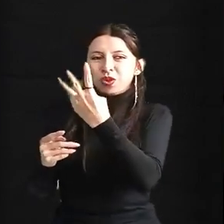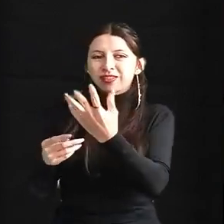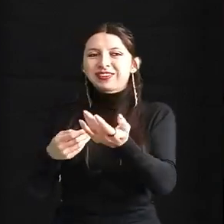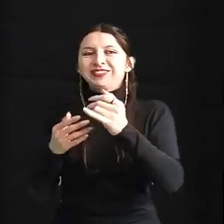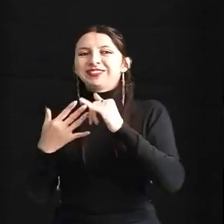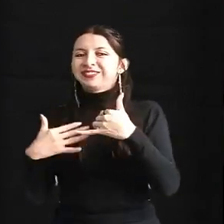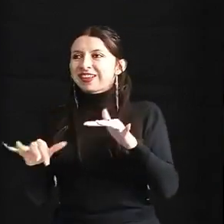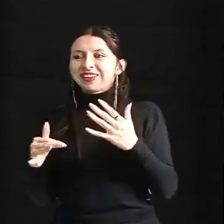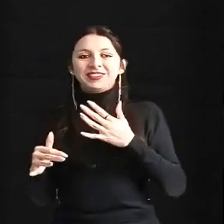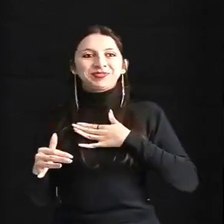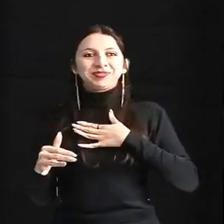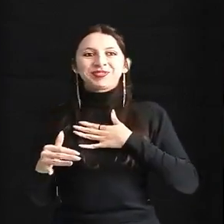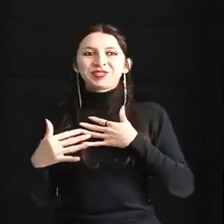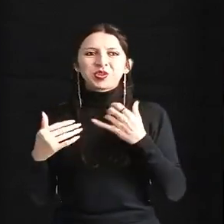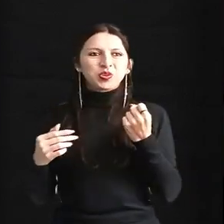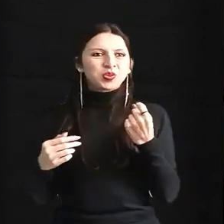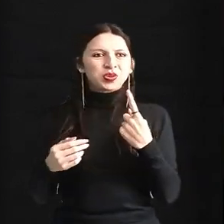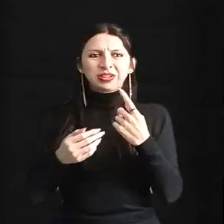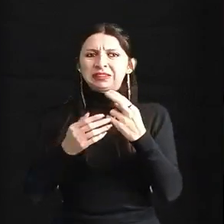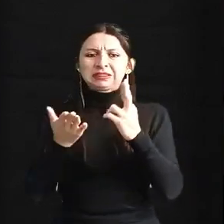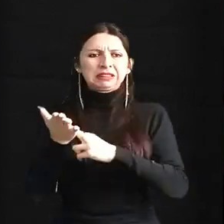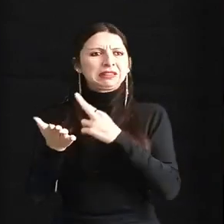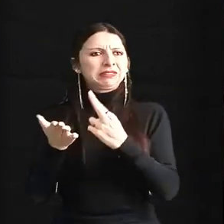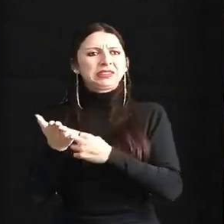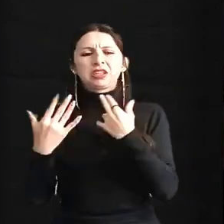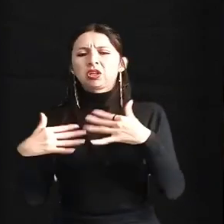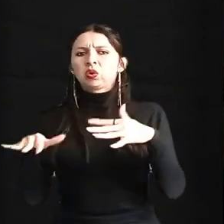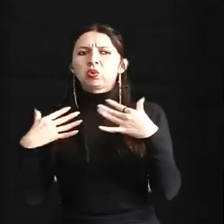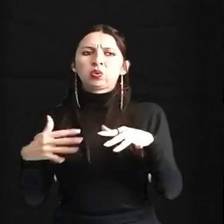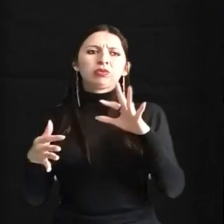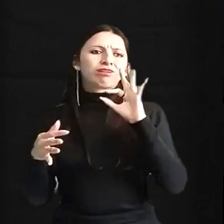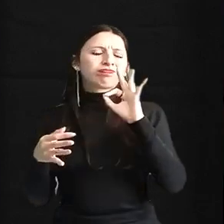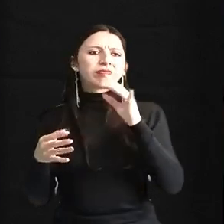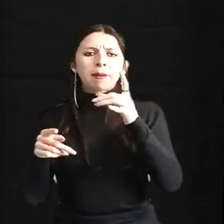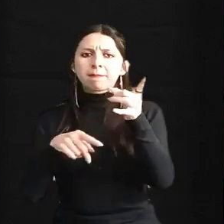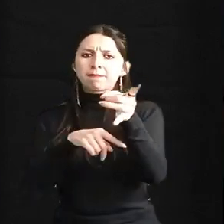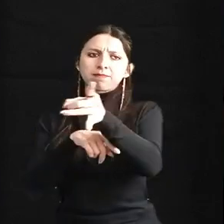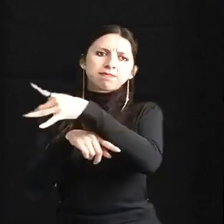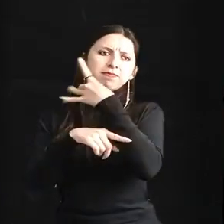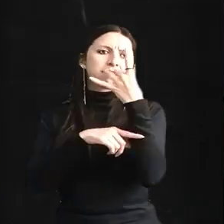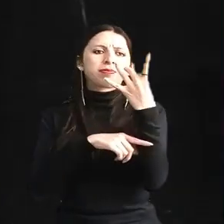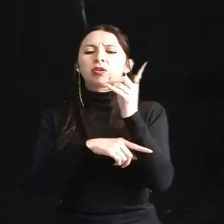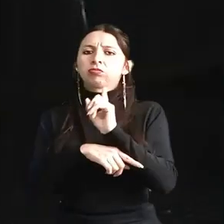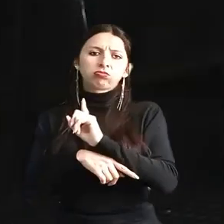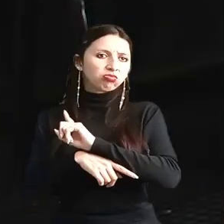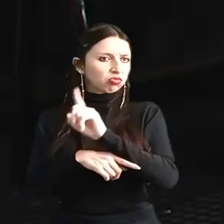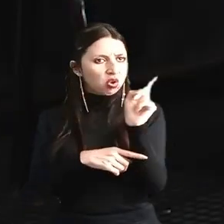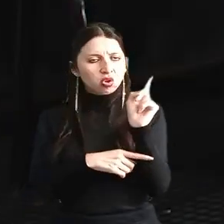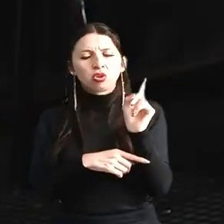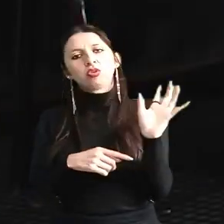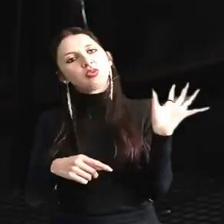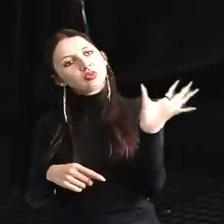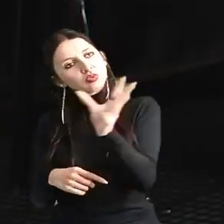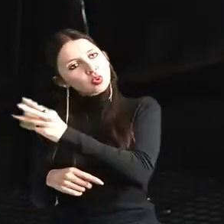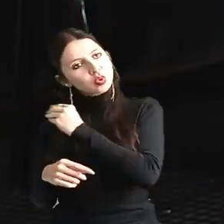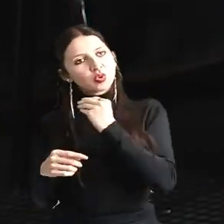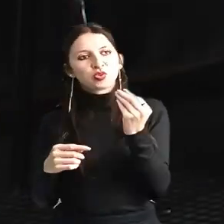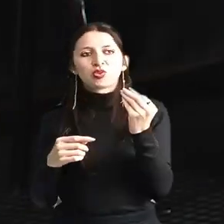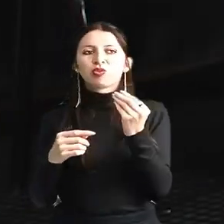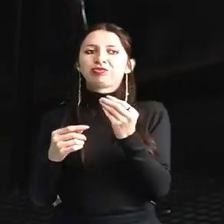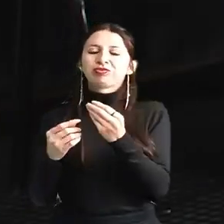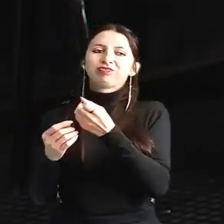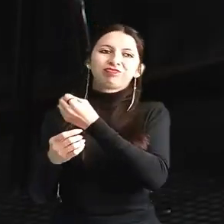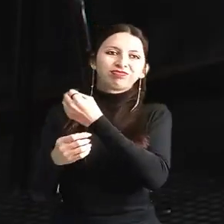a la comunidad Así que tengamos un número que digamos Guau solo Este es el que brilla para nosotros todos son importantes y todos